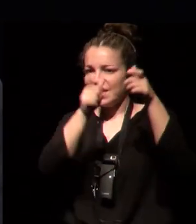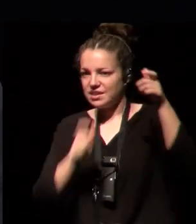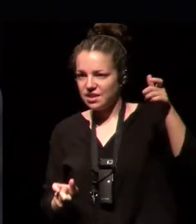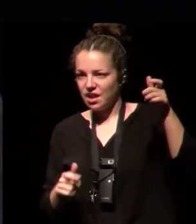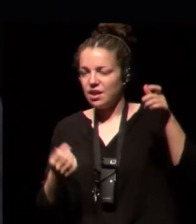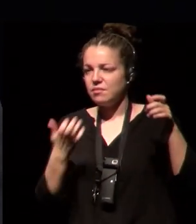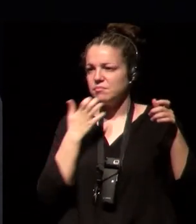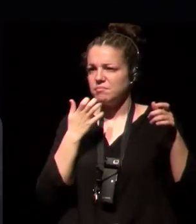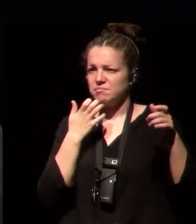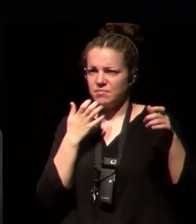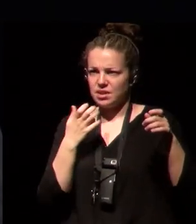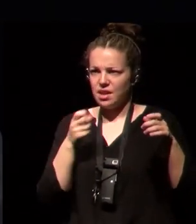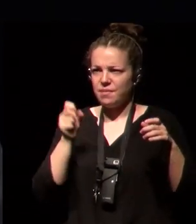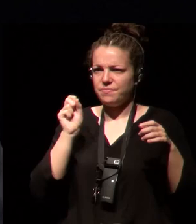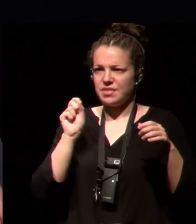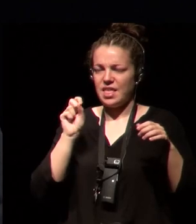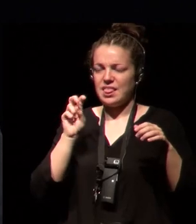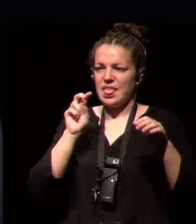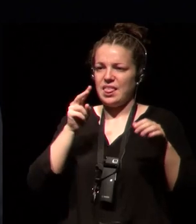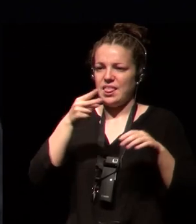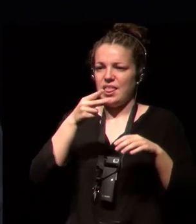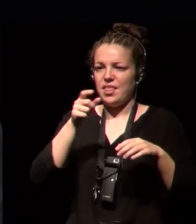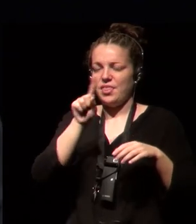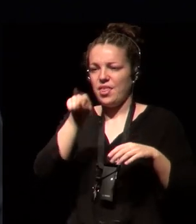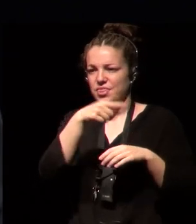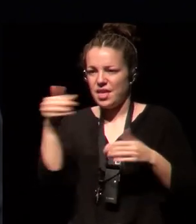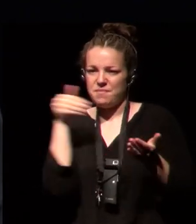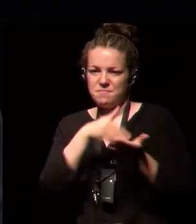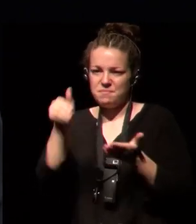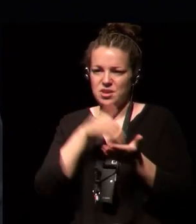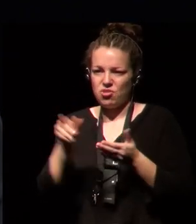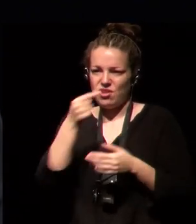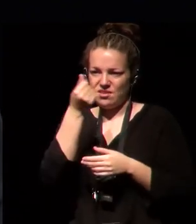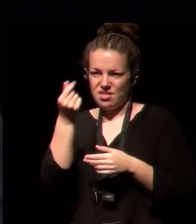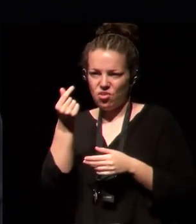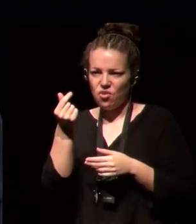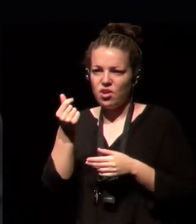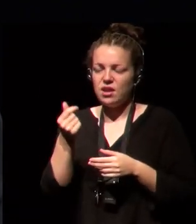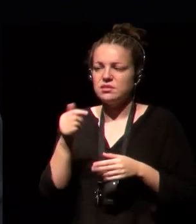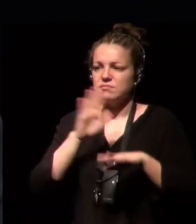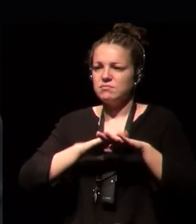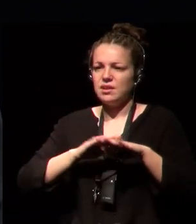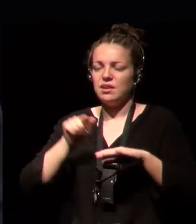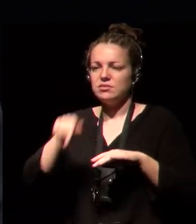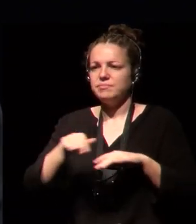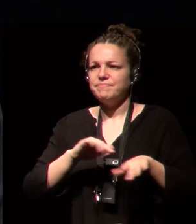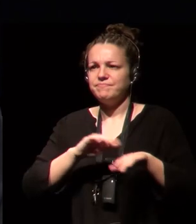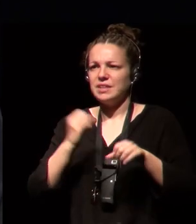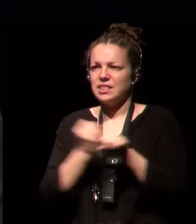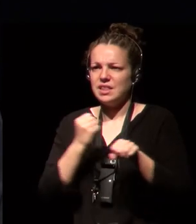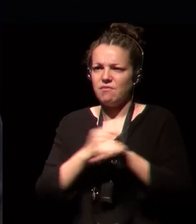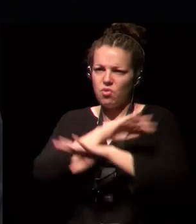100 millones de dólares para que esta labor se haga a nivel internacional, pero no hemos obtenido esa subvención o donación. En